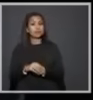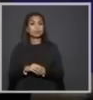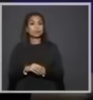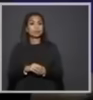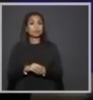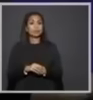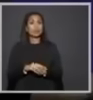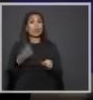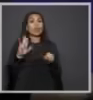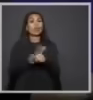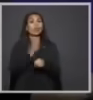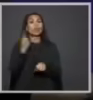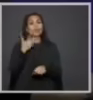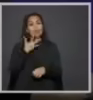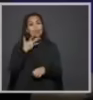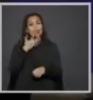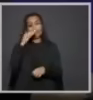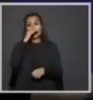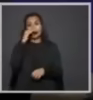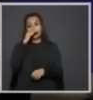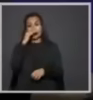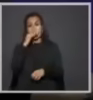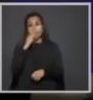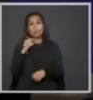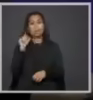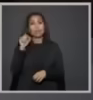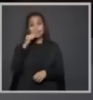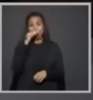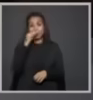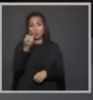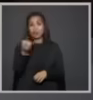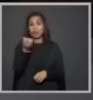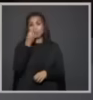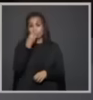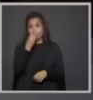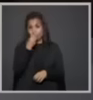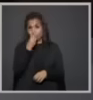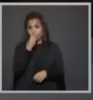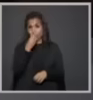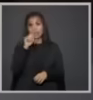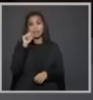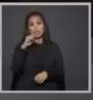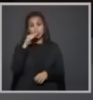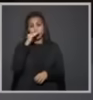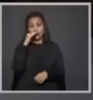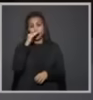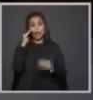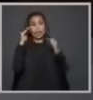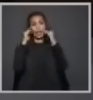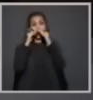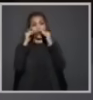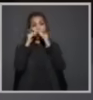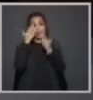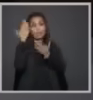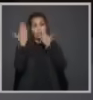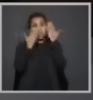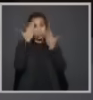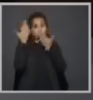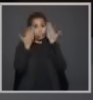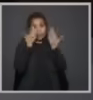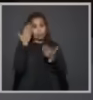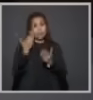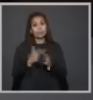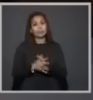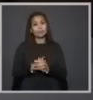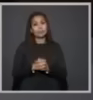conté con una beca, nos daban alimentación, nos daban hospedaje en la casa del estudiante tabasqueño.